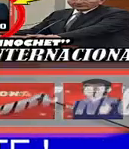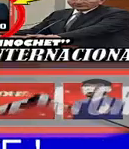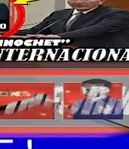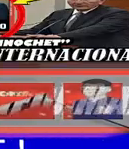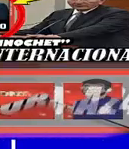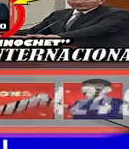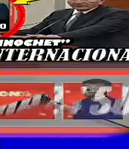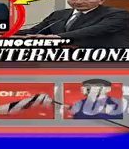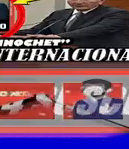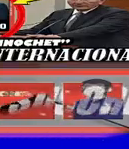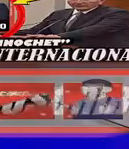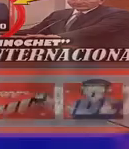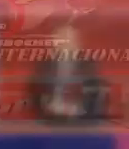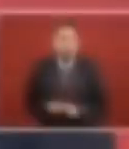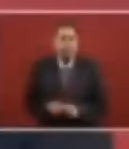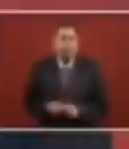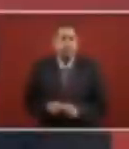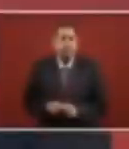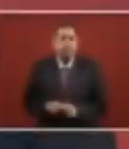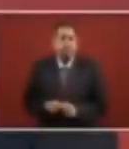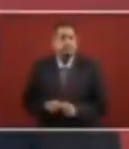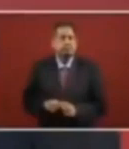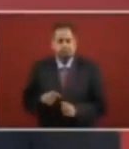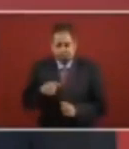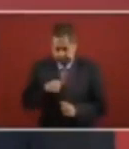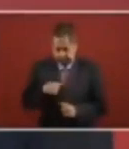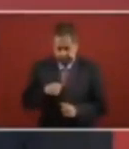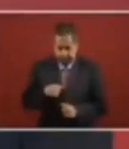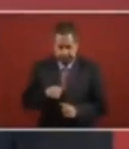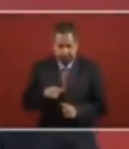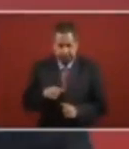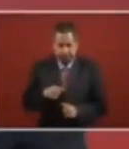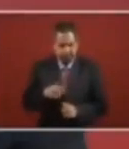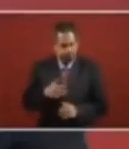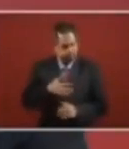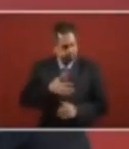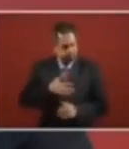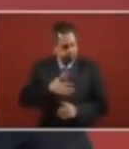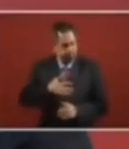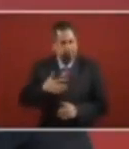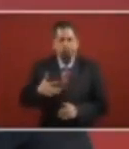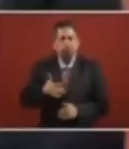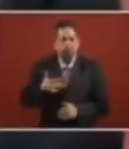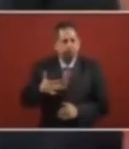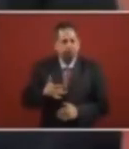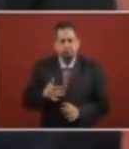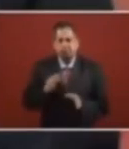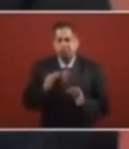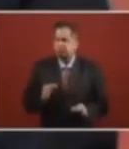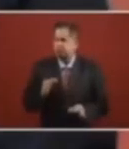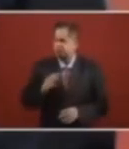para empezar. Tengo la dicha enorme de